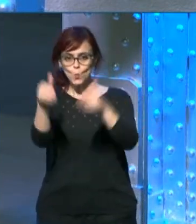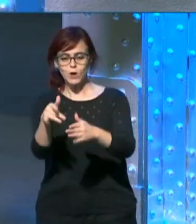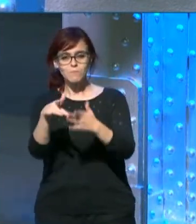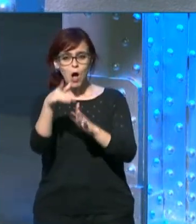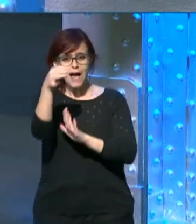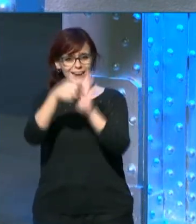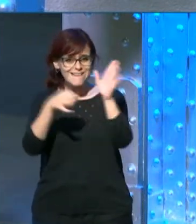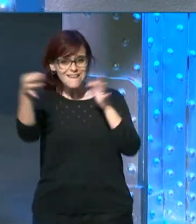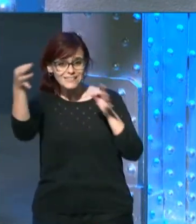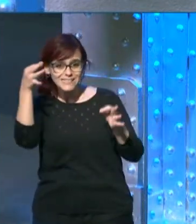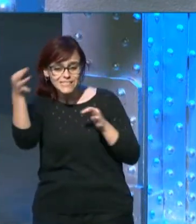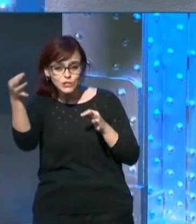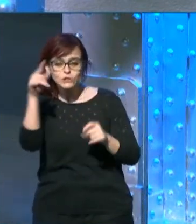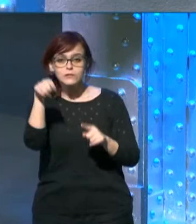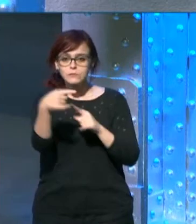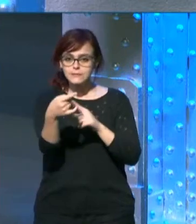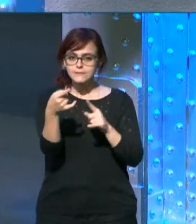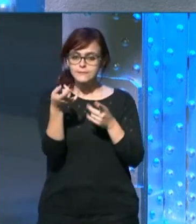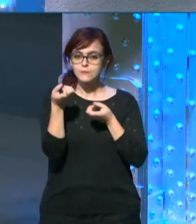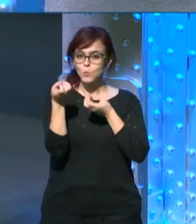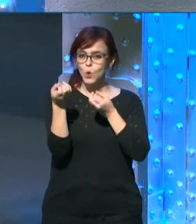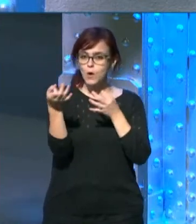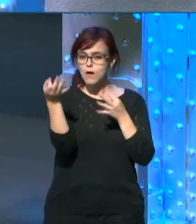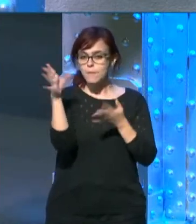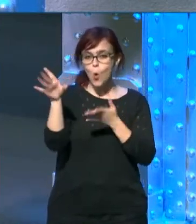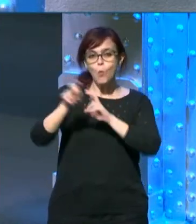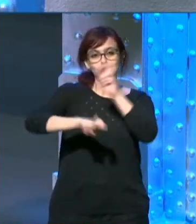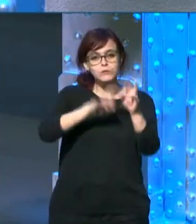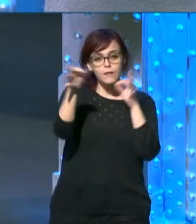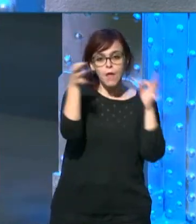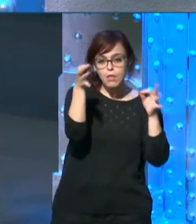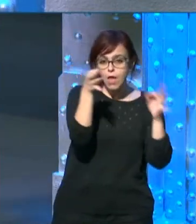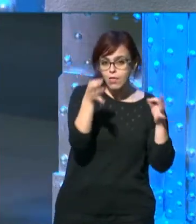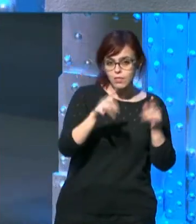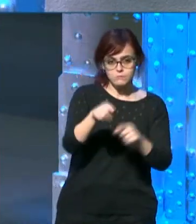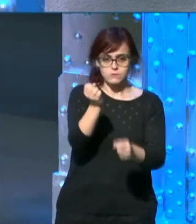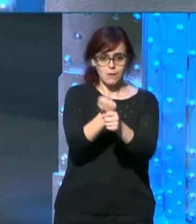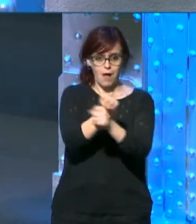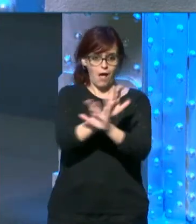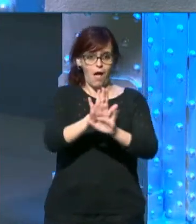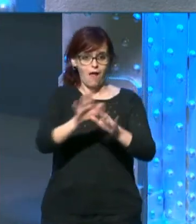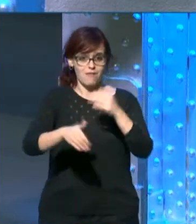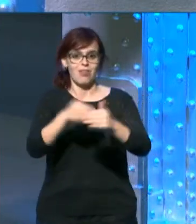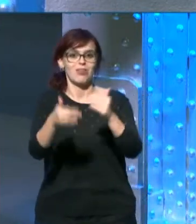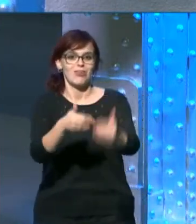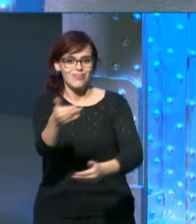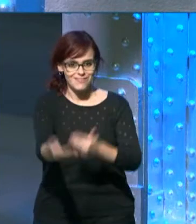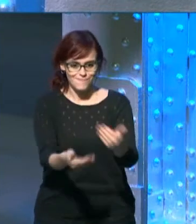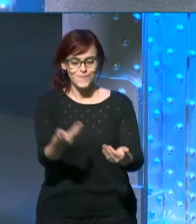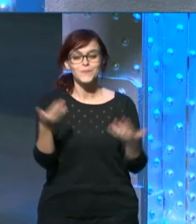requisitos, a empezar a detallar y a ver, ya ponernos a trabajar. Ya estaba bien de hablar, había que empezar a hacer algo, a